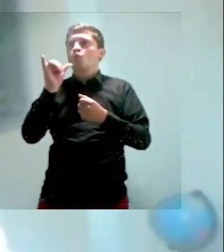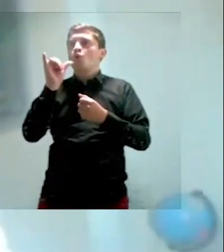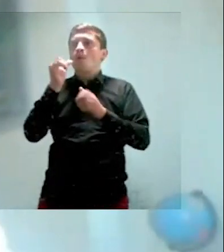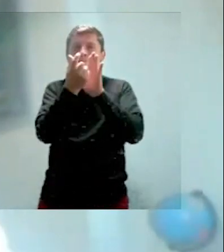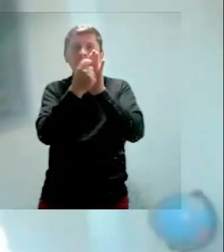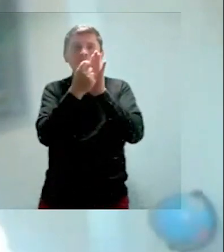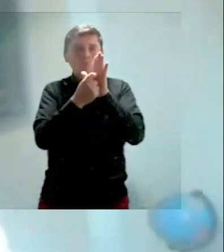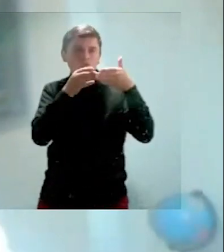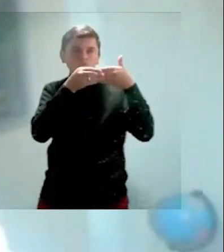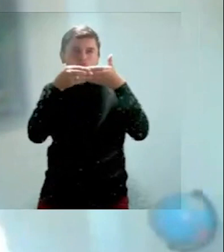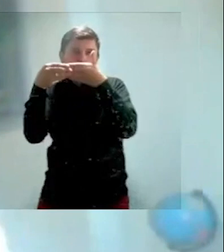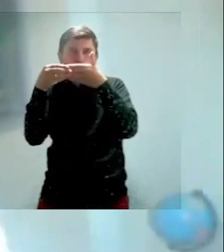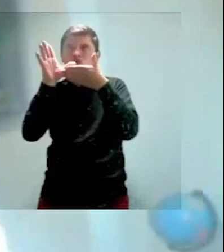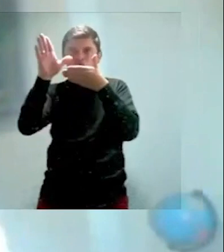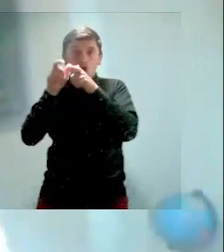Otras maneras de